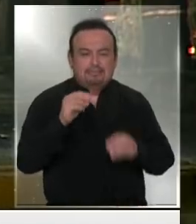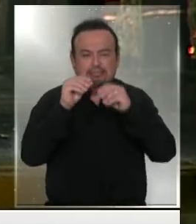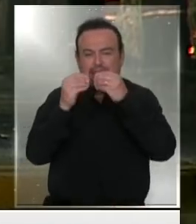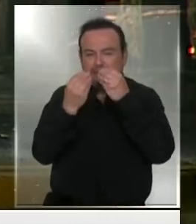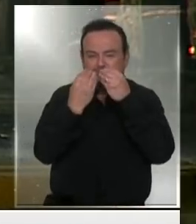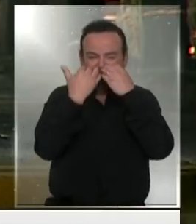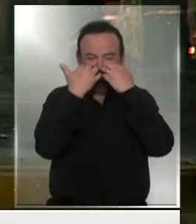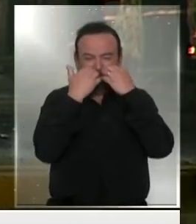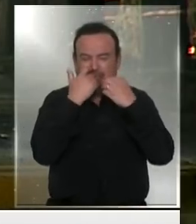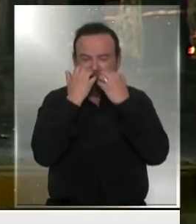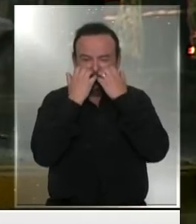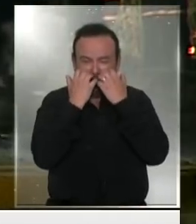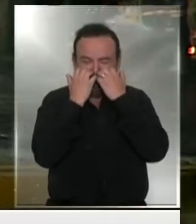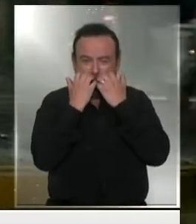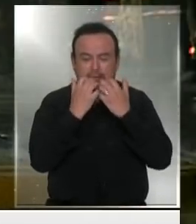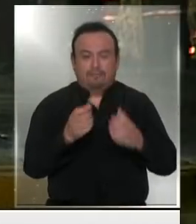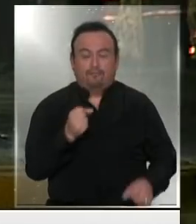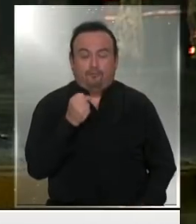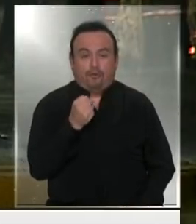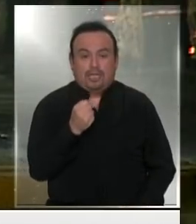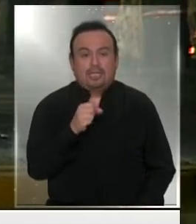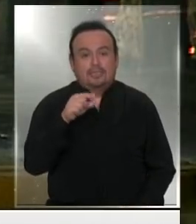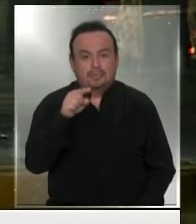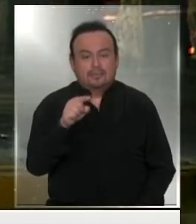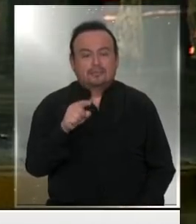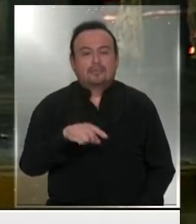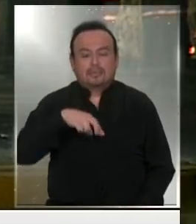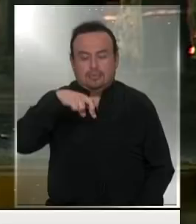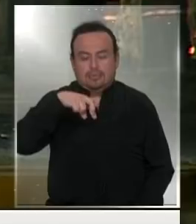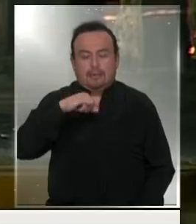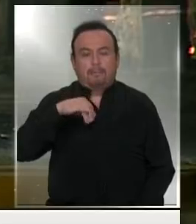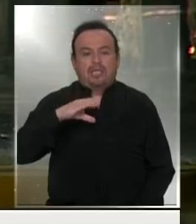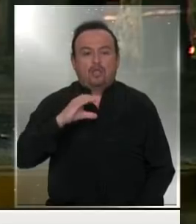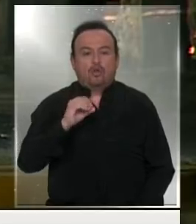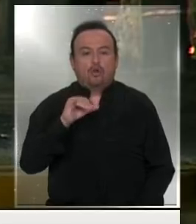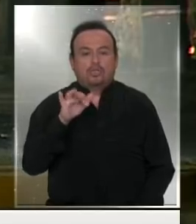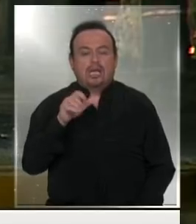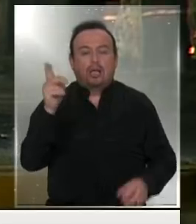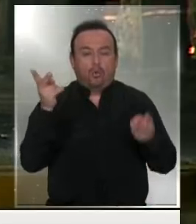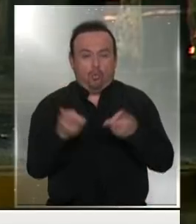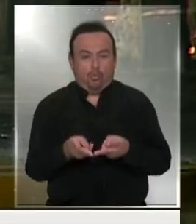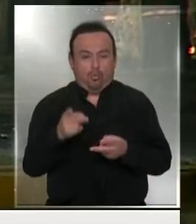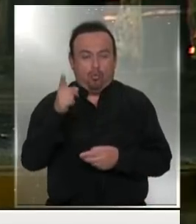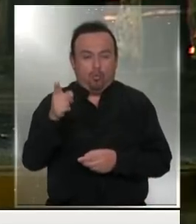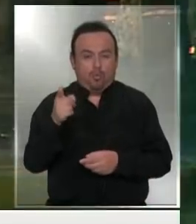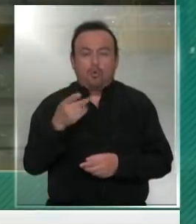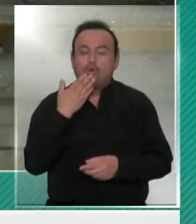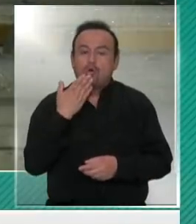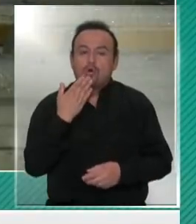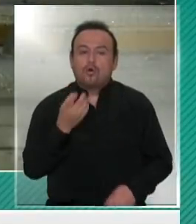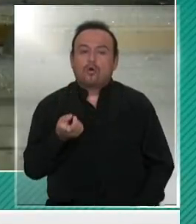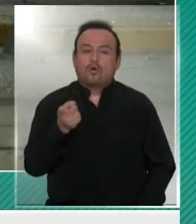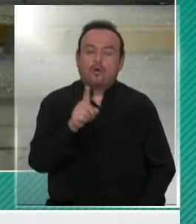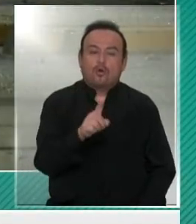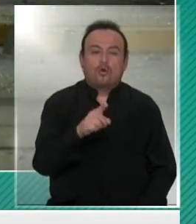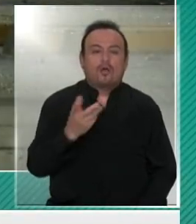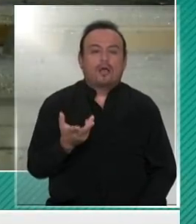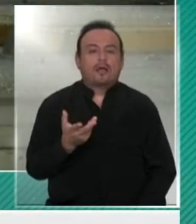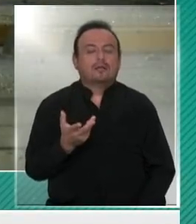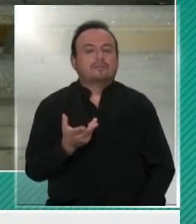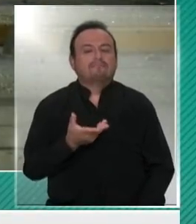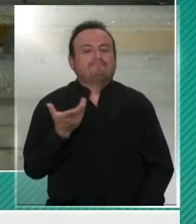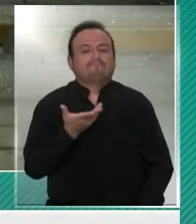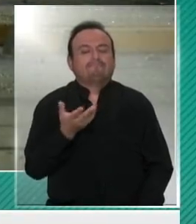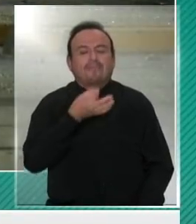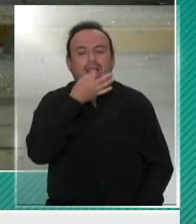bombas lacrimógenas lo que está pasando en La Pincoya en estos momentos en Huechuraba. Mientras tanto, vamos complementando la información con